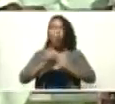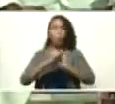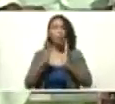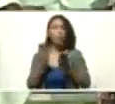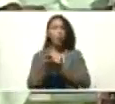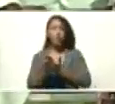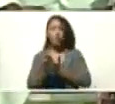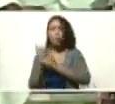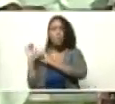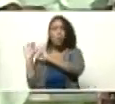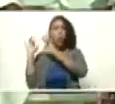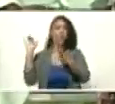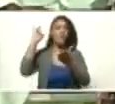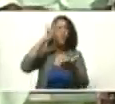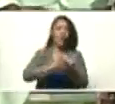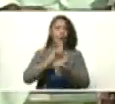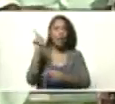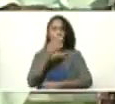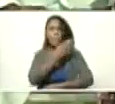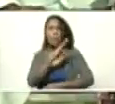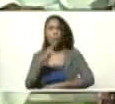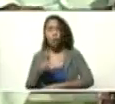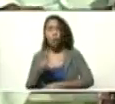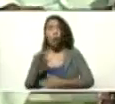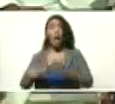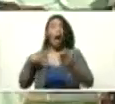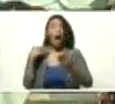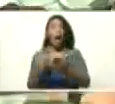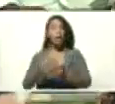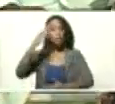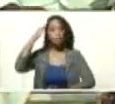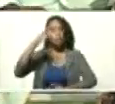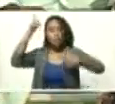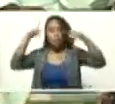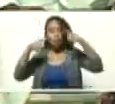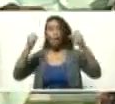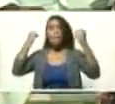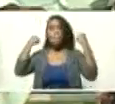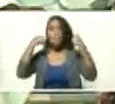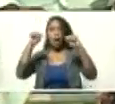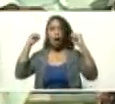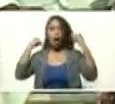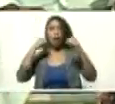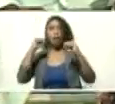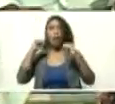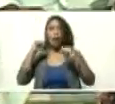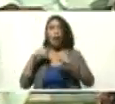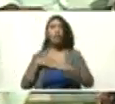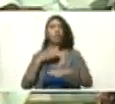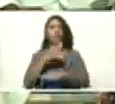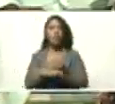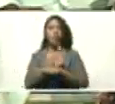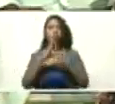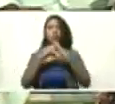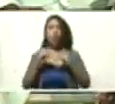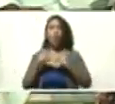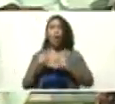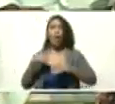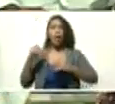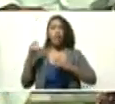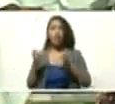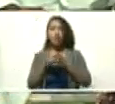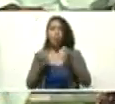mundo en ese bicentenario. Y hasta el comandante Chávez iba a las prácticas que tuvimos con todas las